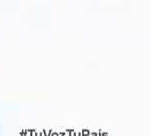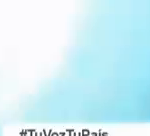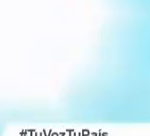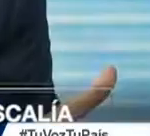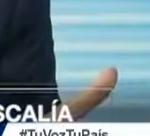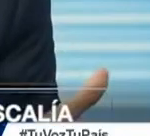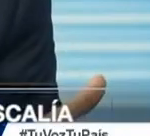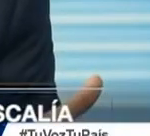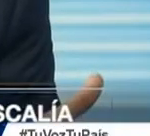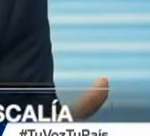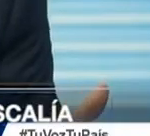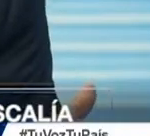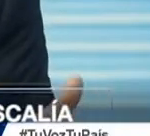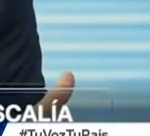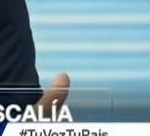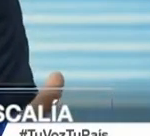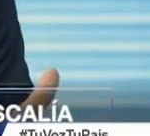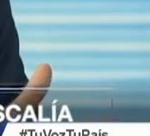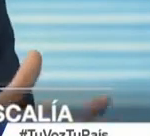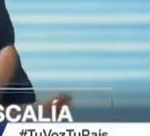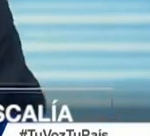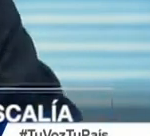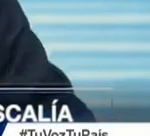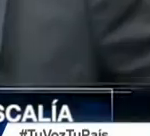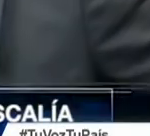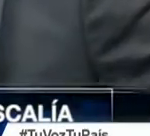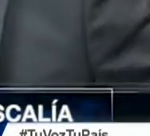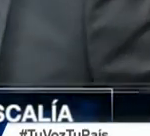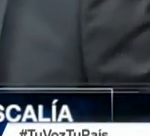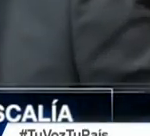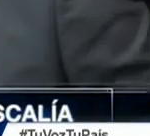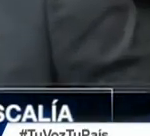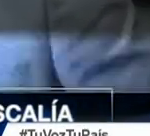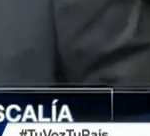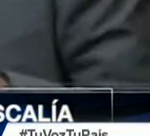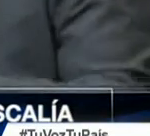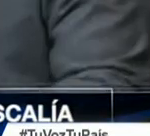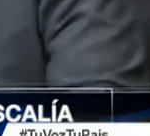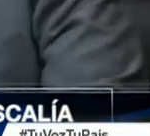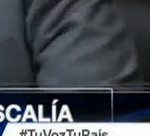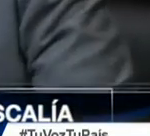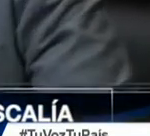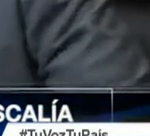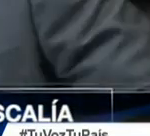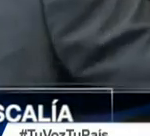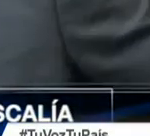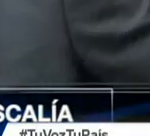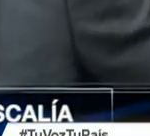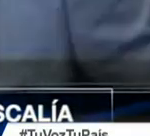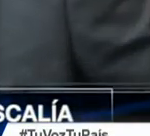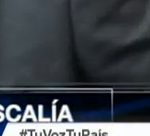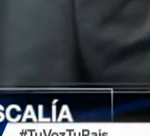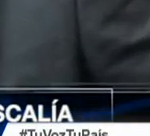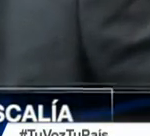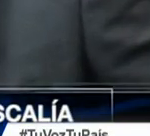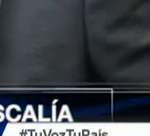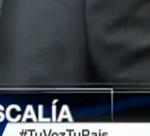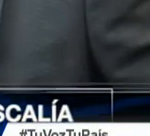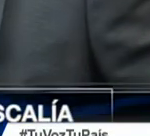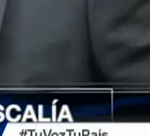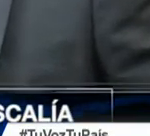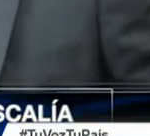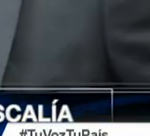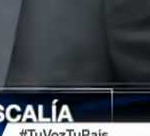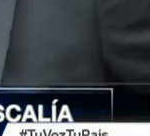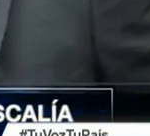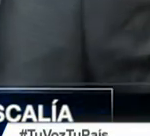CONAIE. Vicepresidente de la República, Jorge Glass, acudirá a la Fiscalía General del Estado a dar su versión dentro del proceso